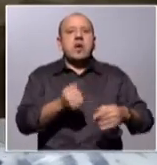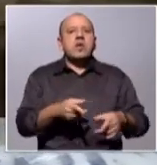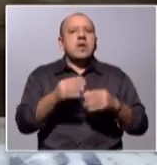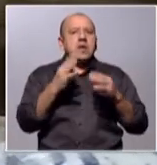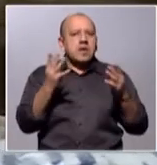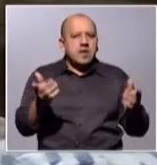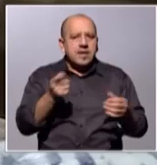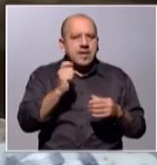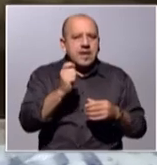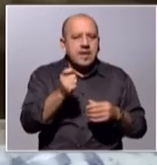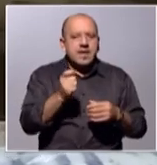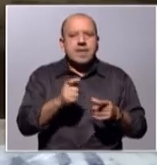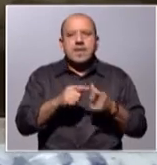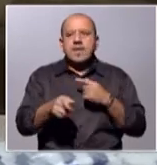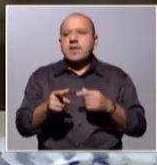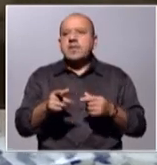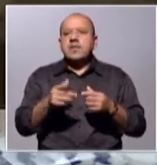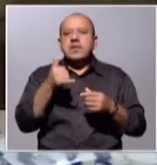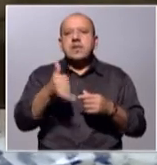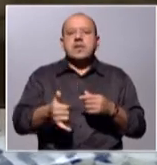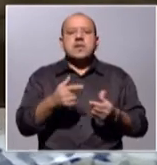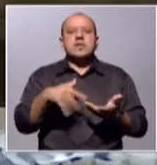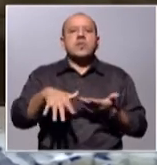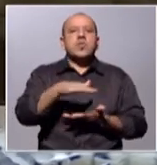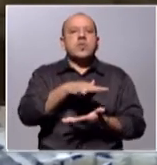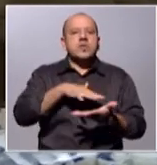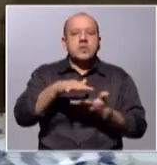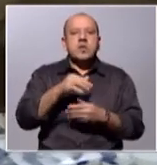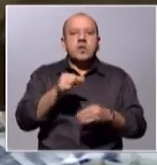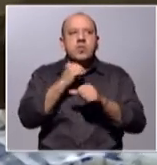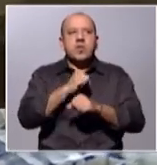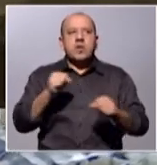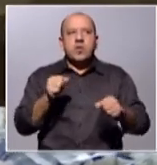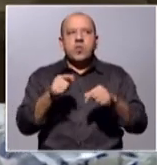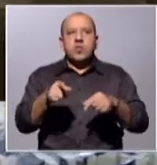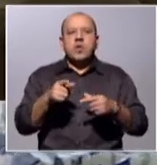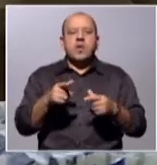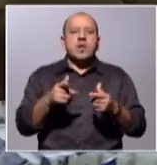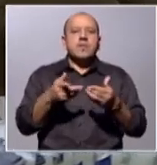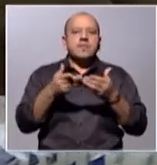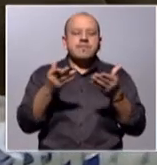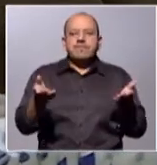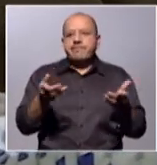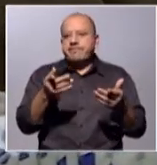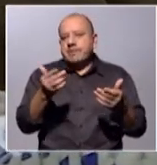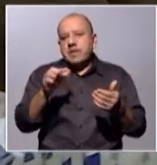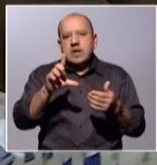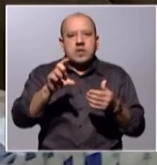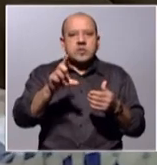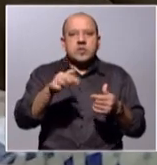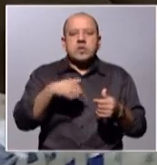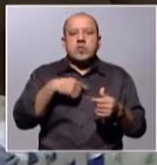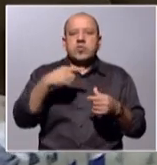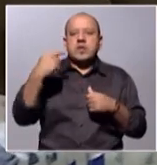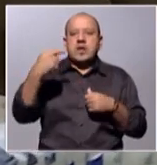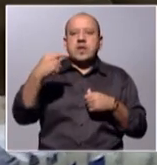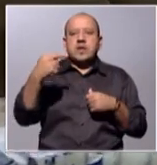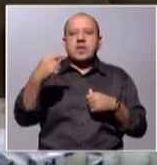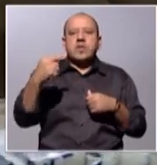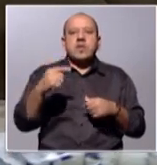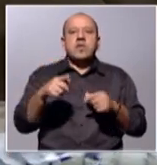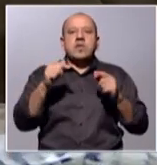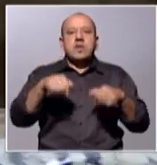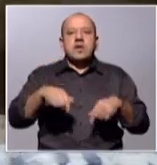son los vecinos que tengan peores circunstancias y de esa manera intentar paliar una circunstancia que claramente es muy negativa para un sector